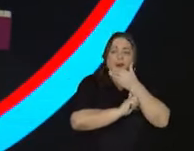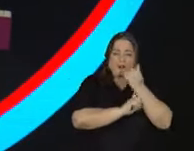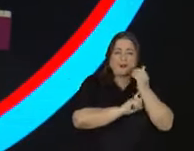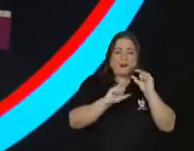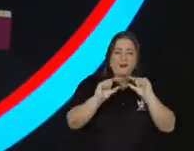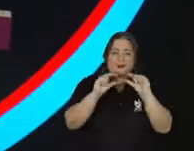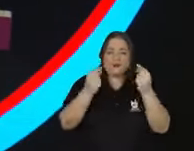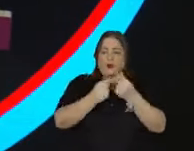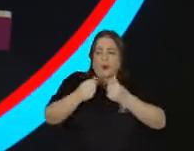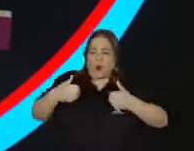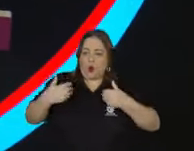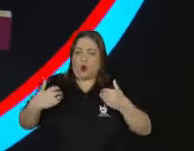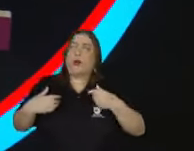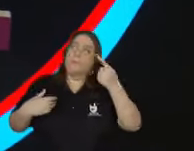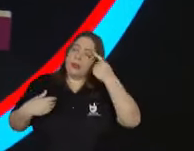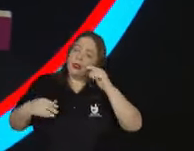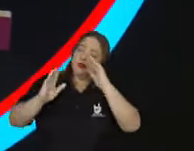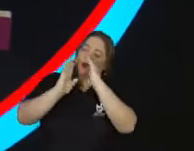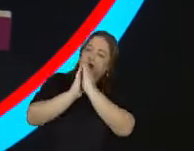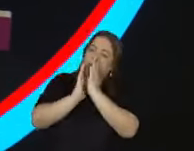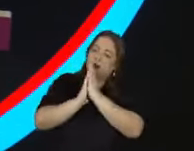a adorar al Señor. Y